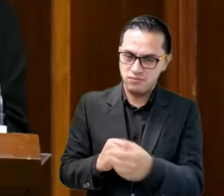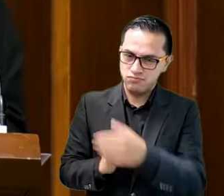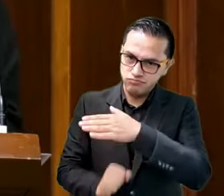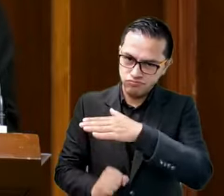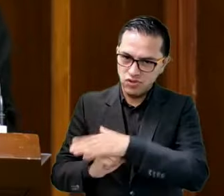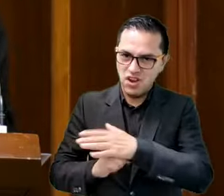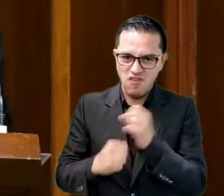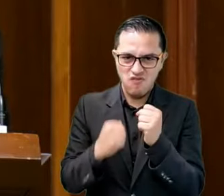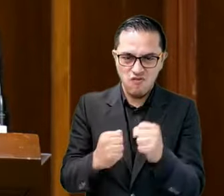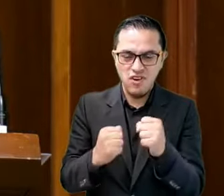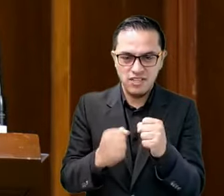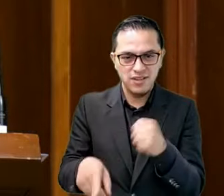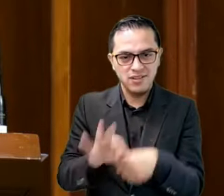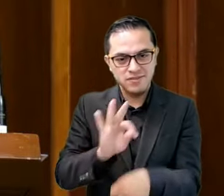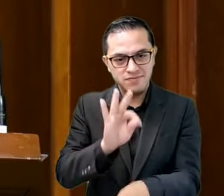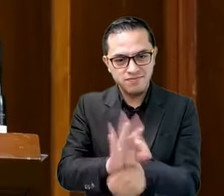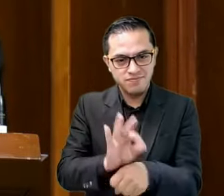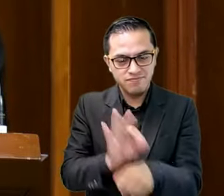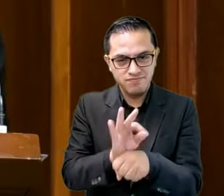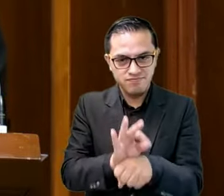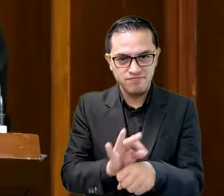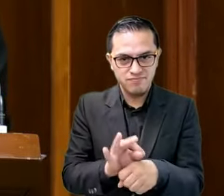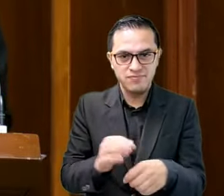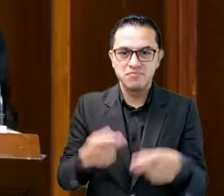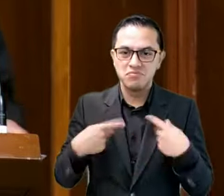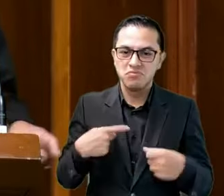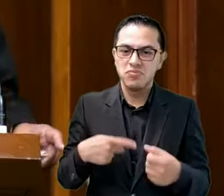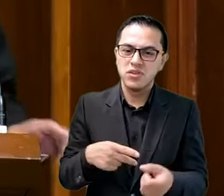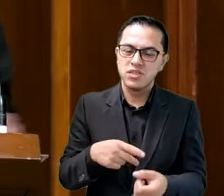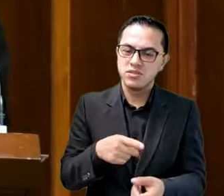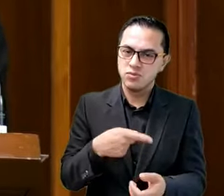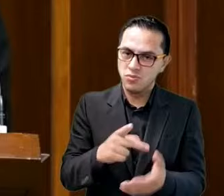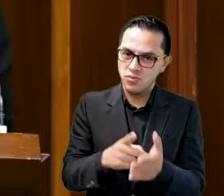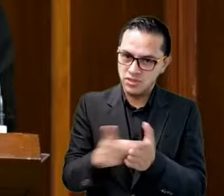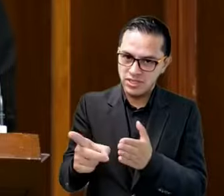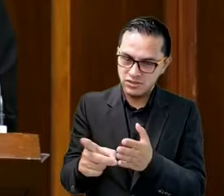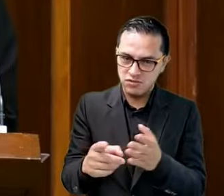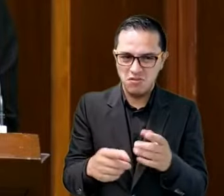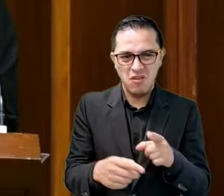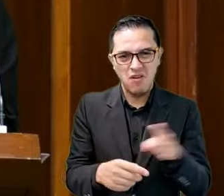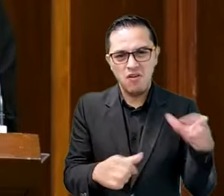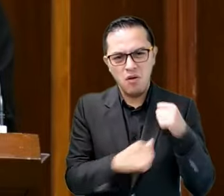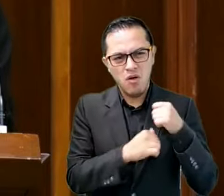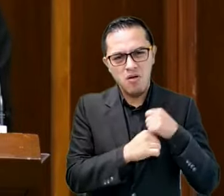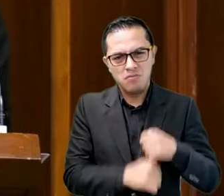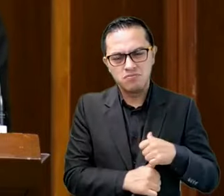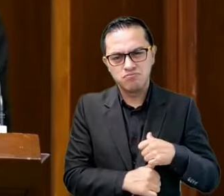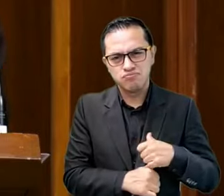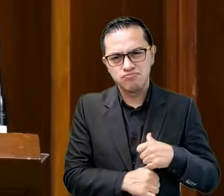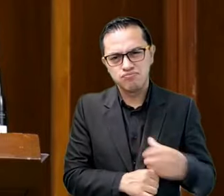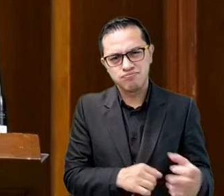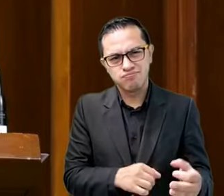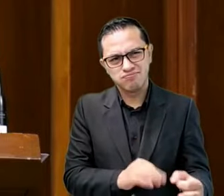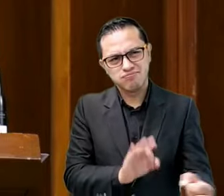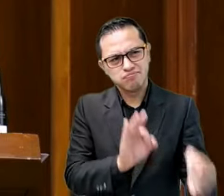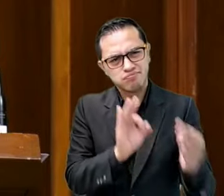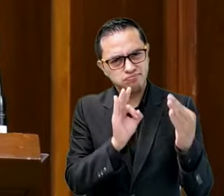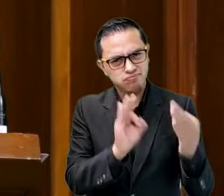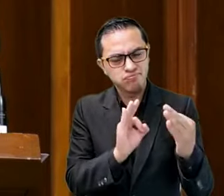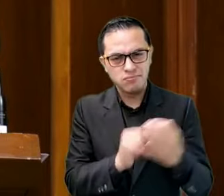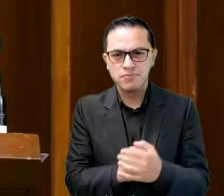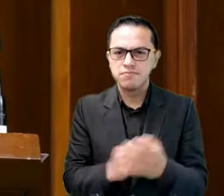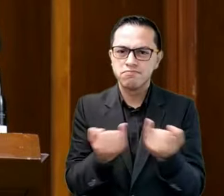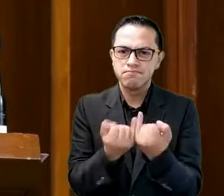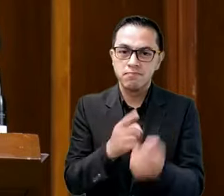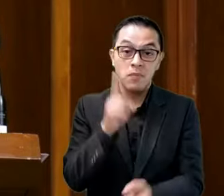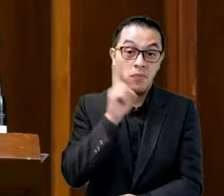lucha constante contra los privilegios de las élites además mujeres líderes como